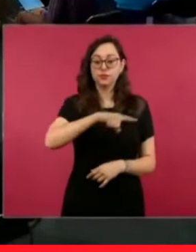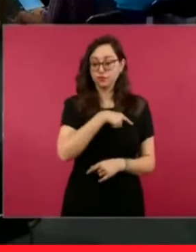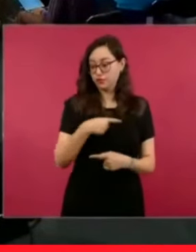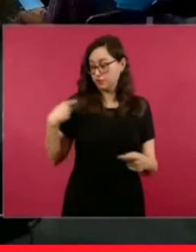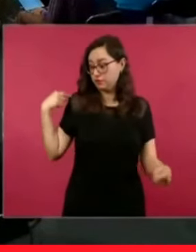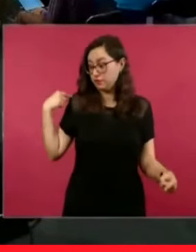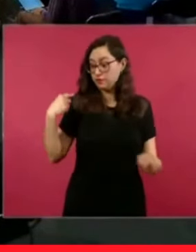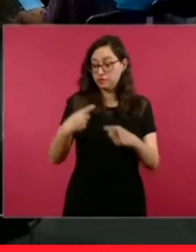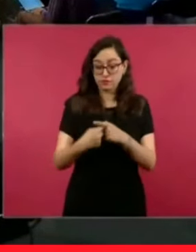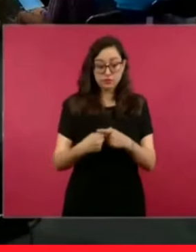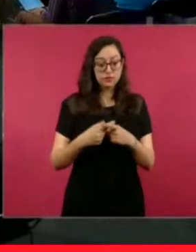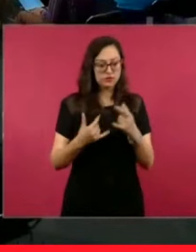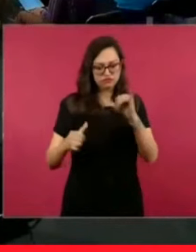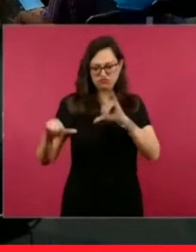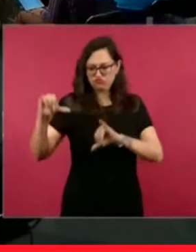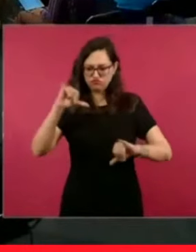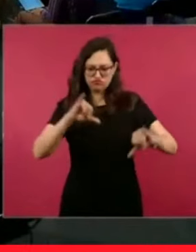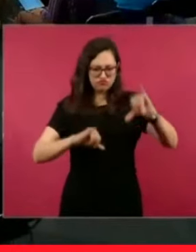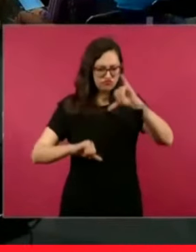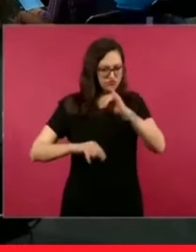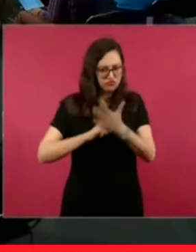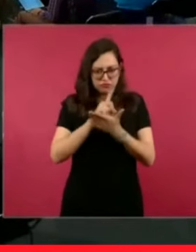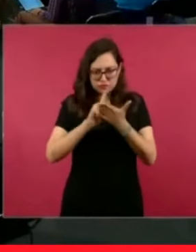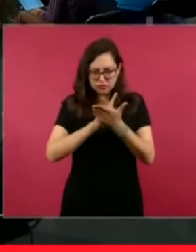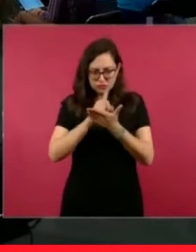dedicado a destruir